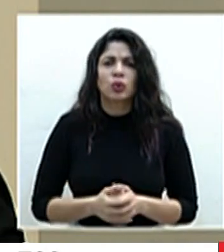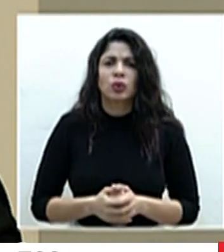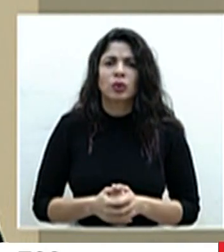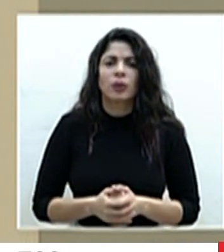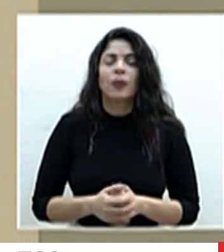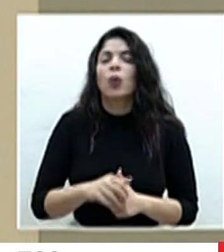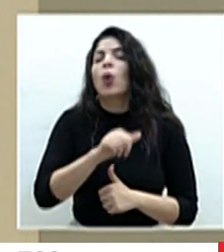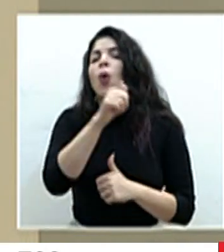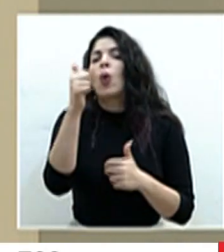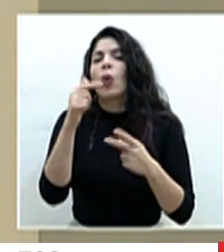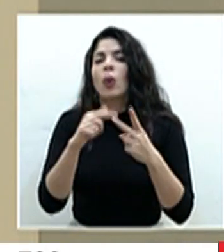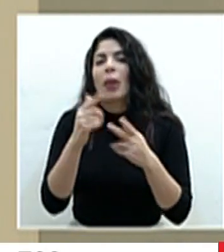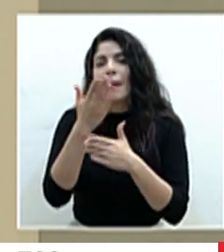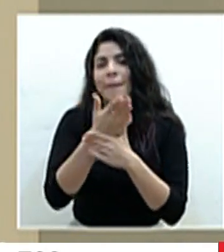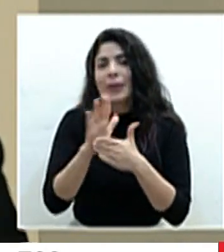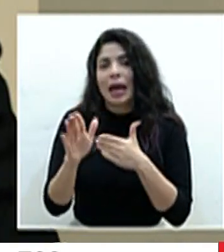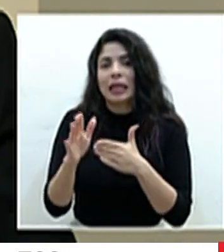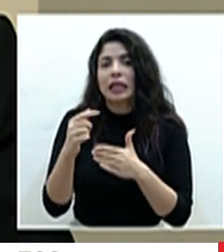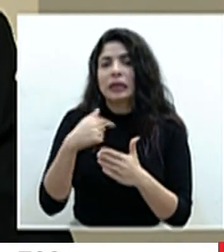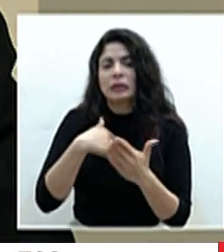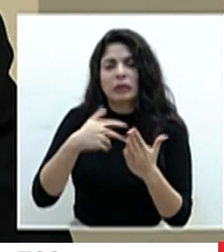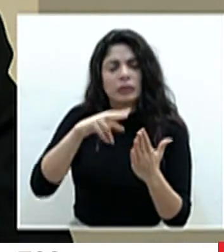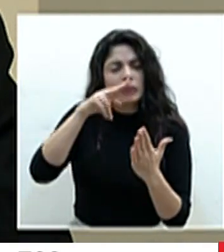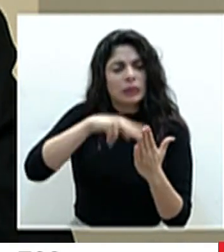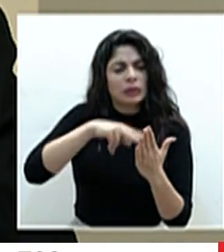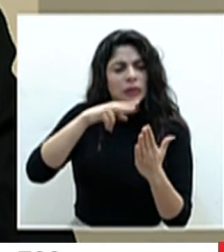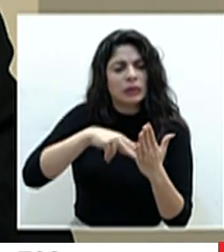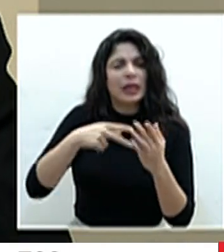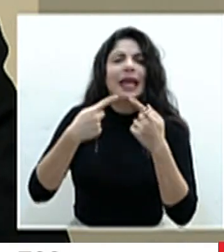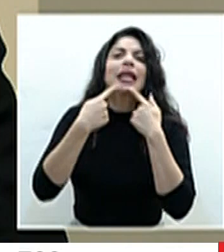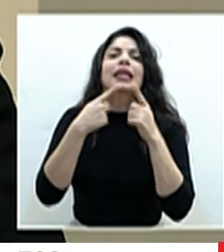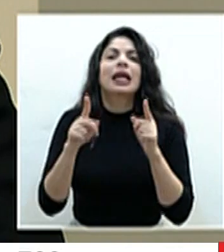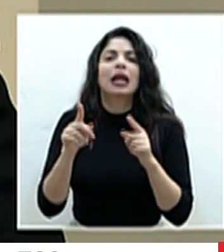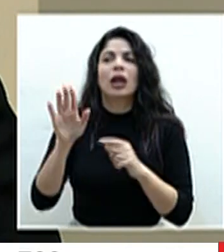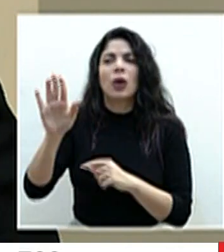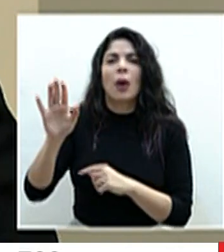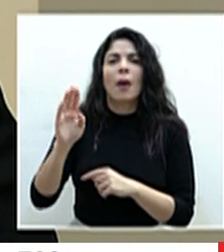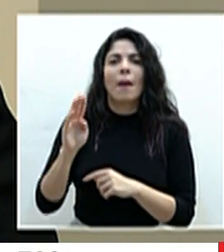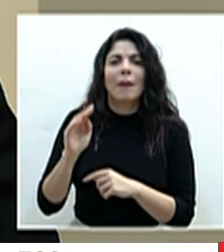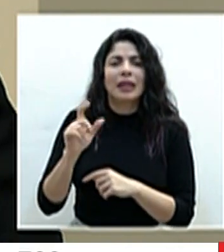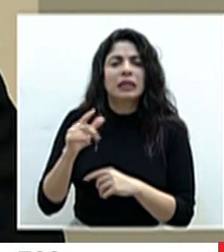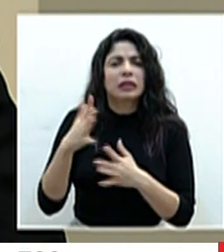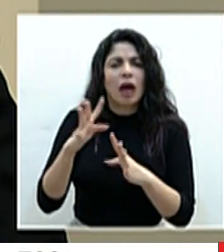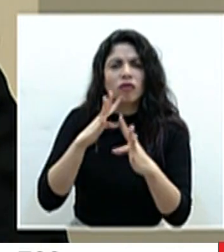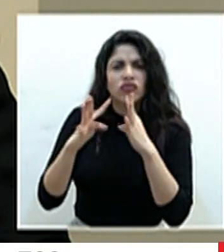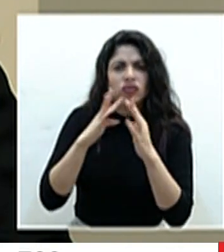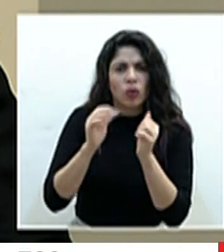Por otra parte, he leído las declaraciones de don Marcelo, he conversado con él.